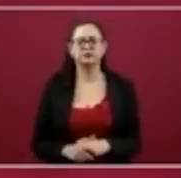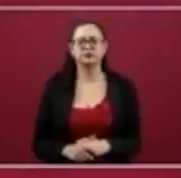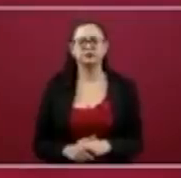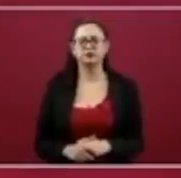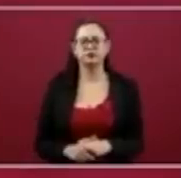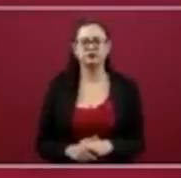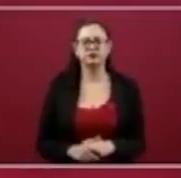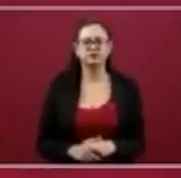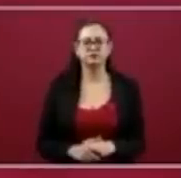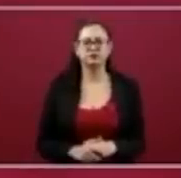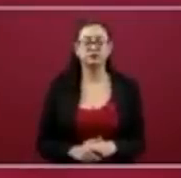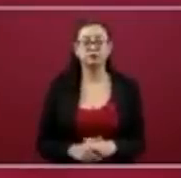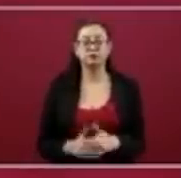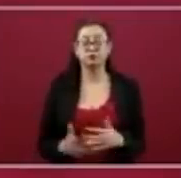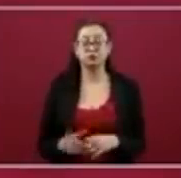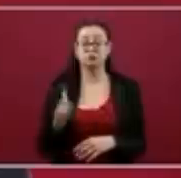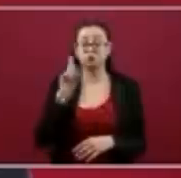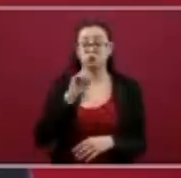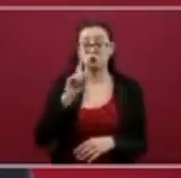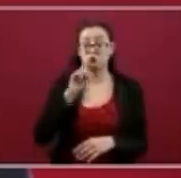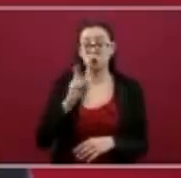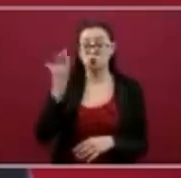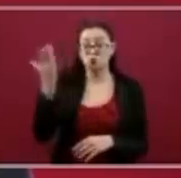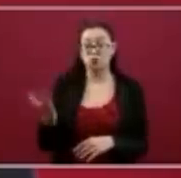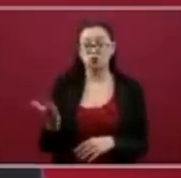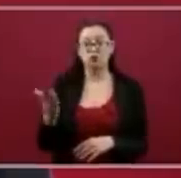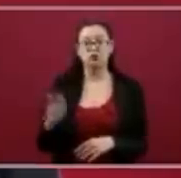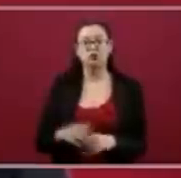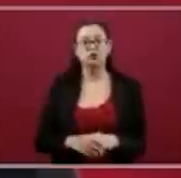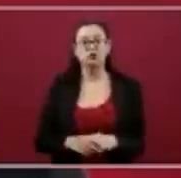mujer con experiencia, la que